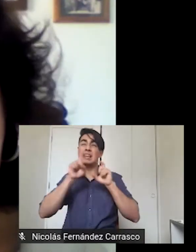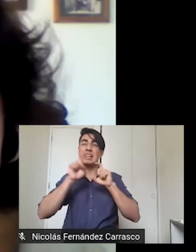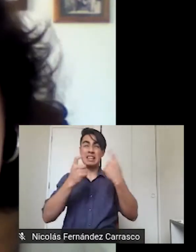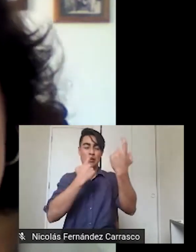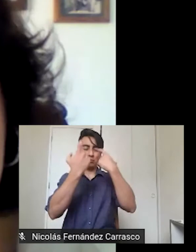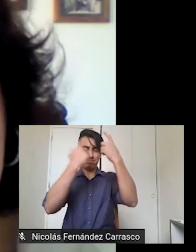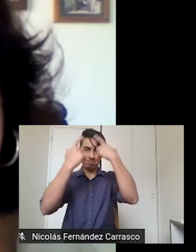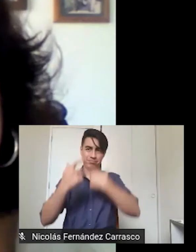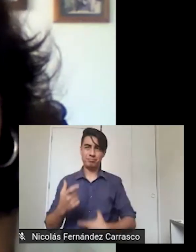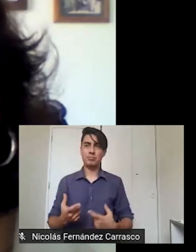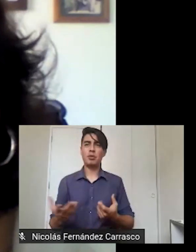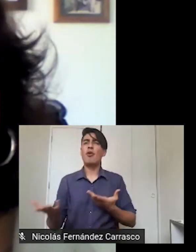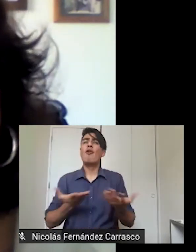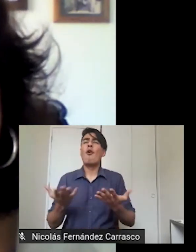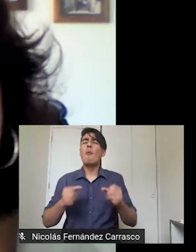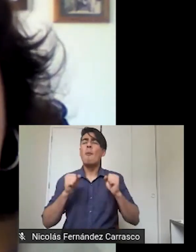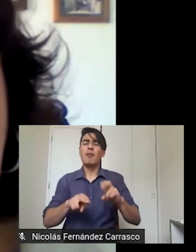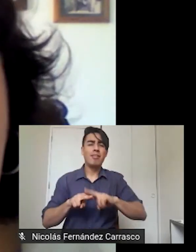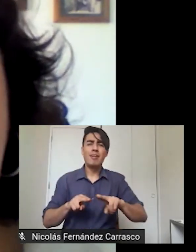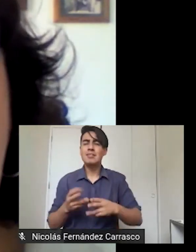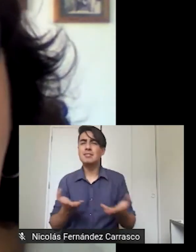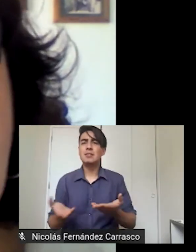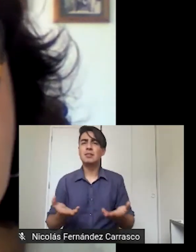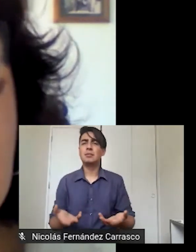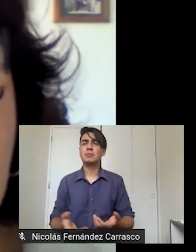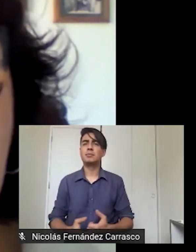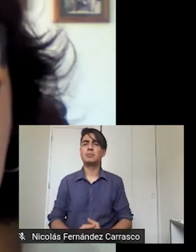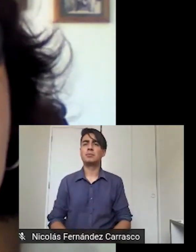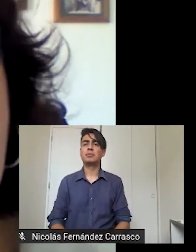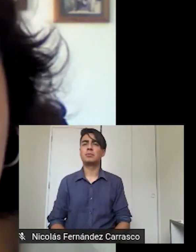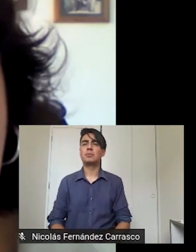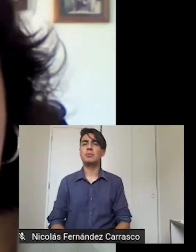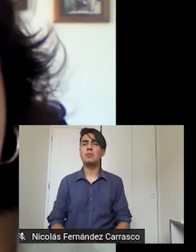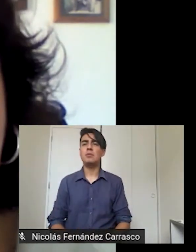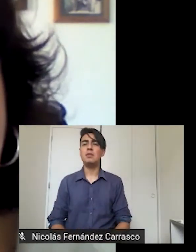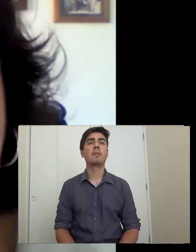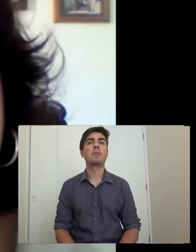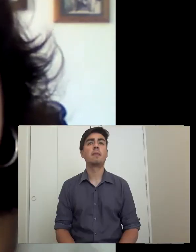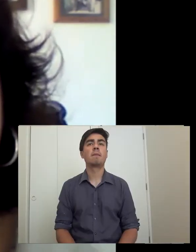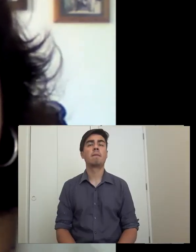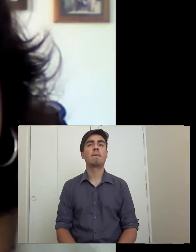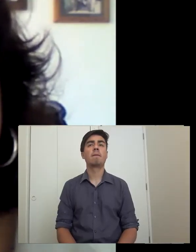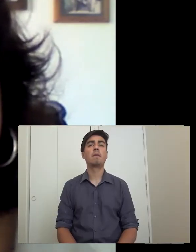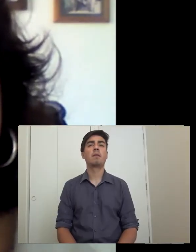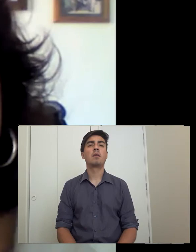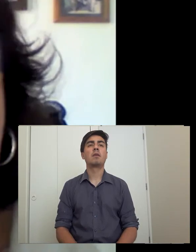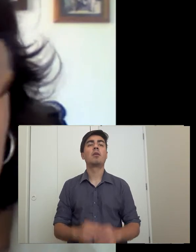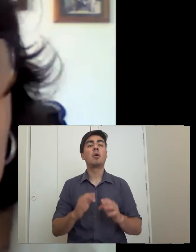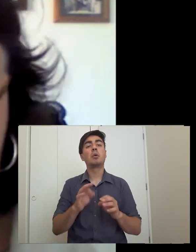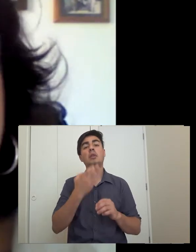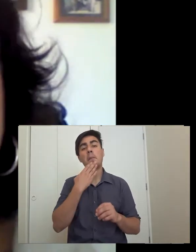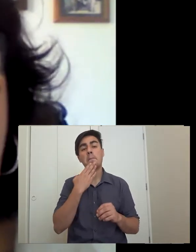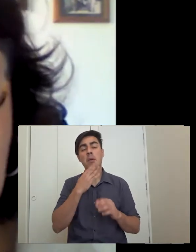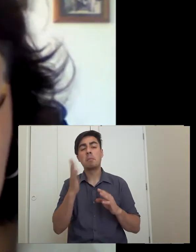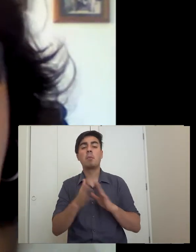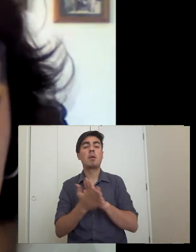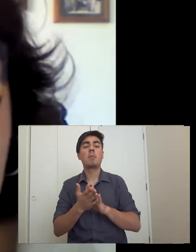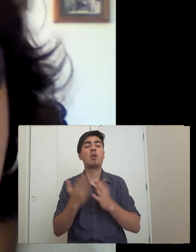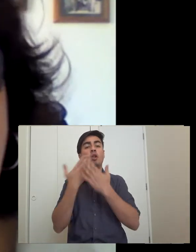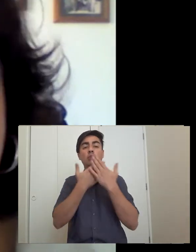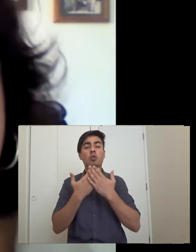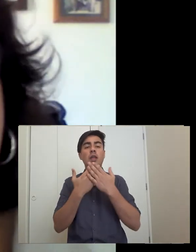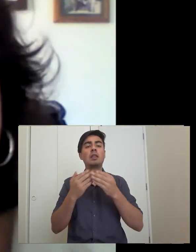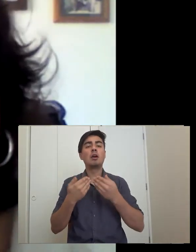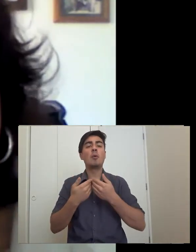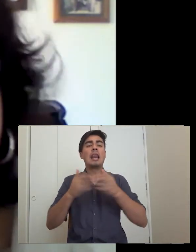desde DEMRA? También los directivos podrían hacerlo, o también los estudiantes